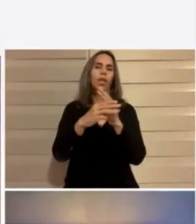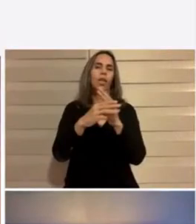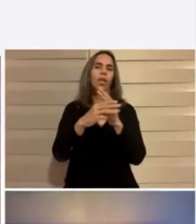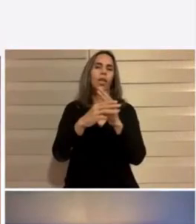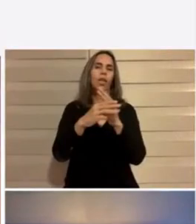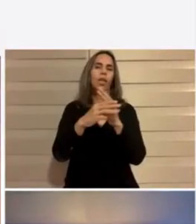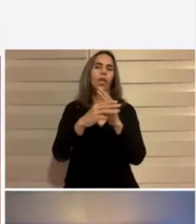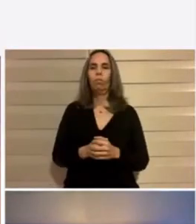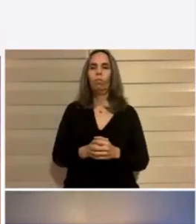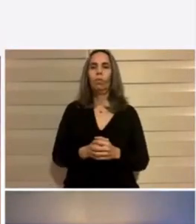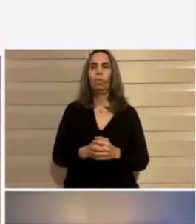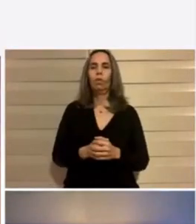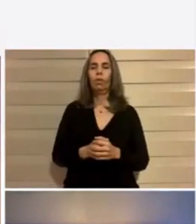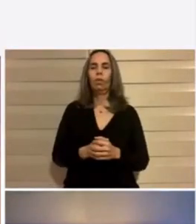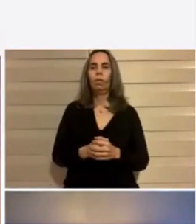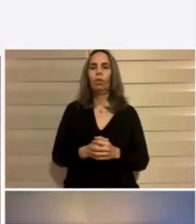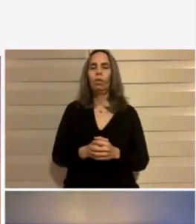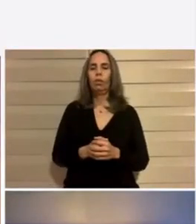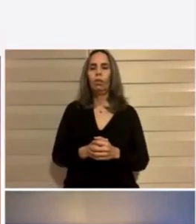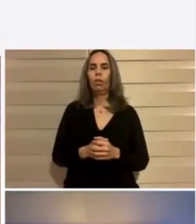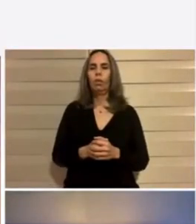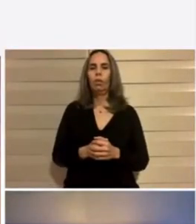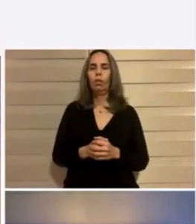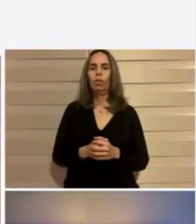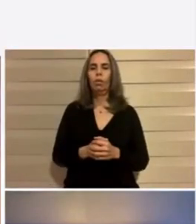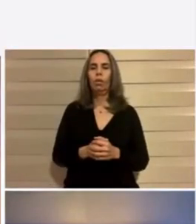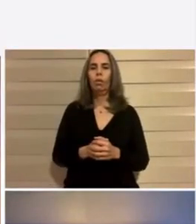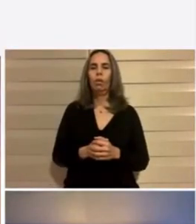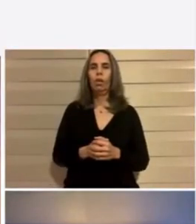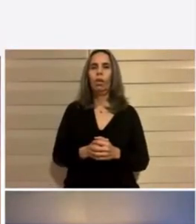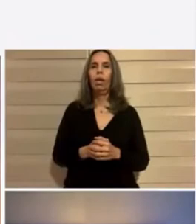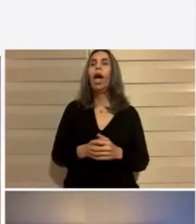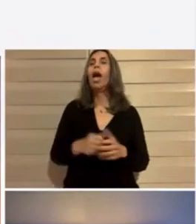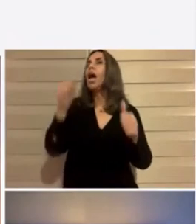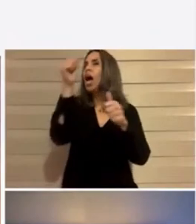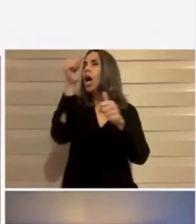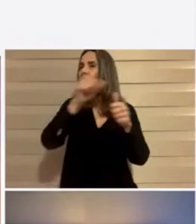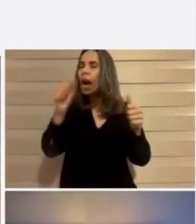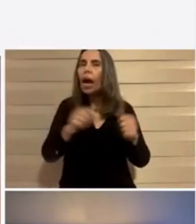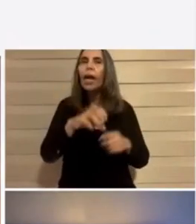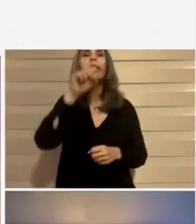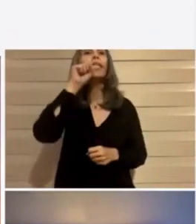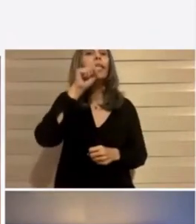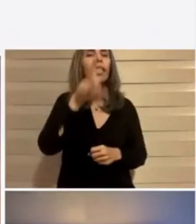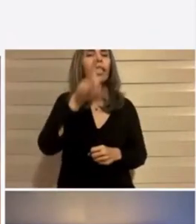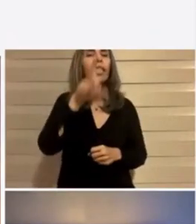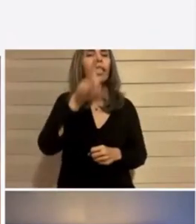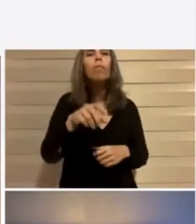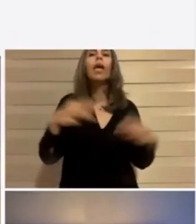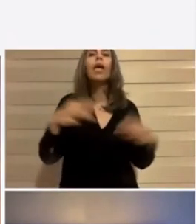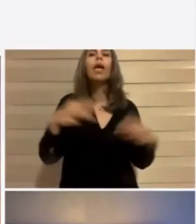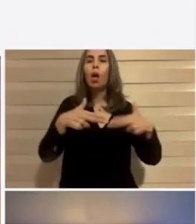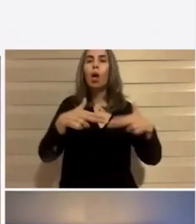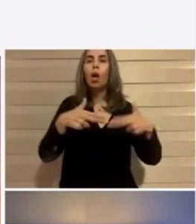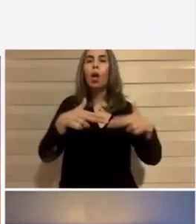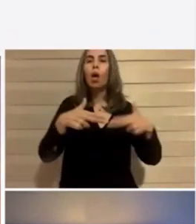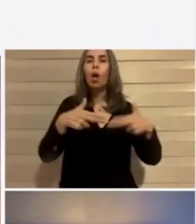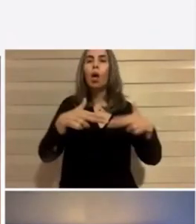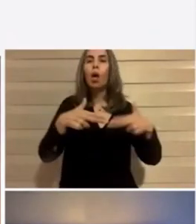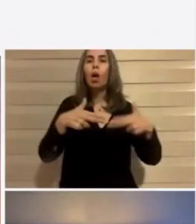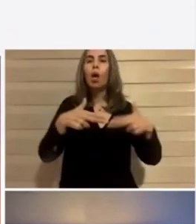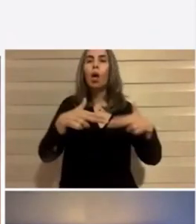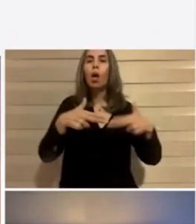arte, también lo son, porque nos hacen sentir y nos hacen pensar y nos hacen empatizar con otros seres humanos.